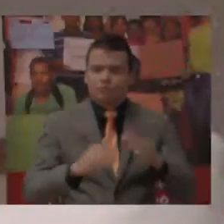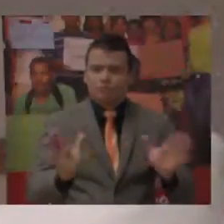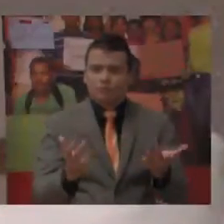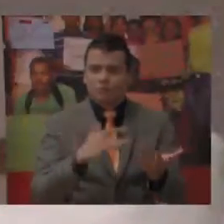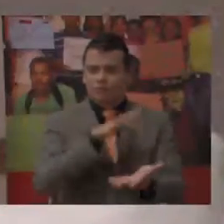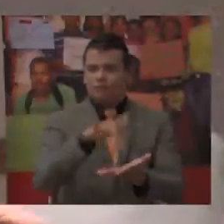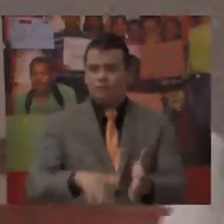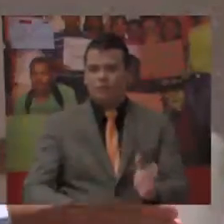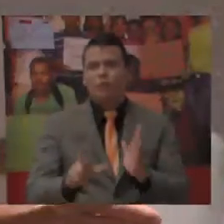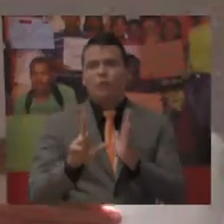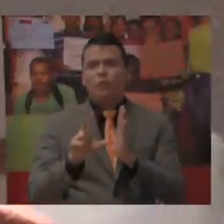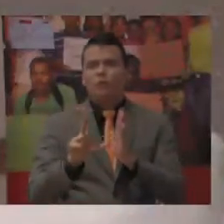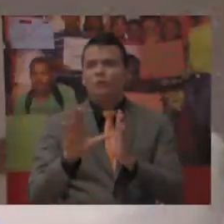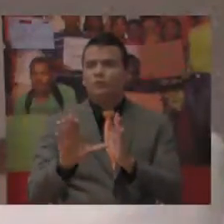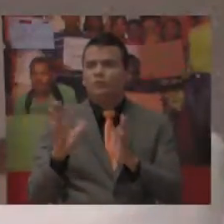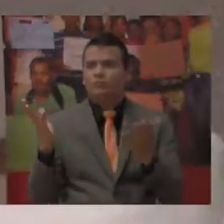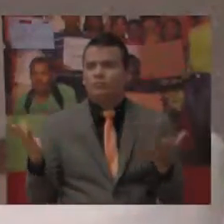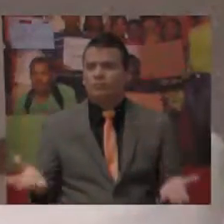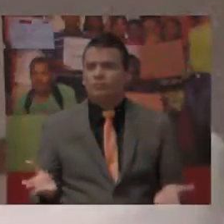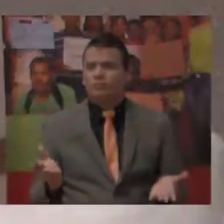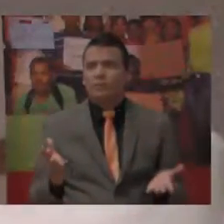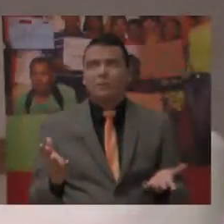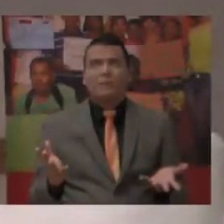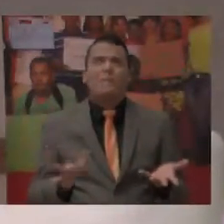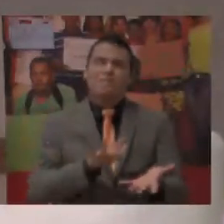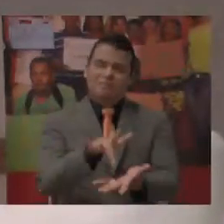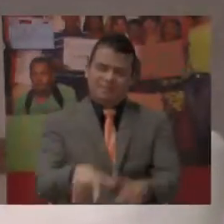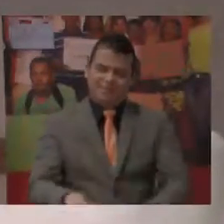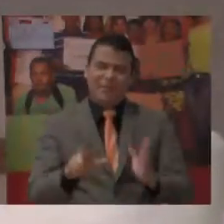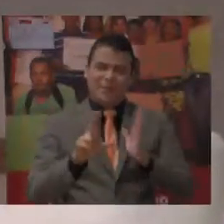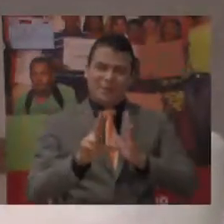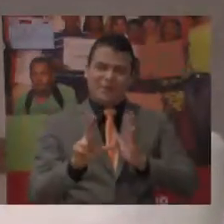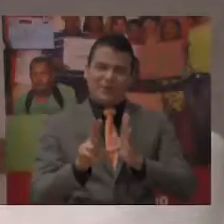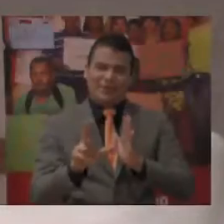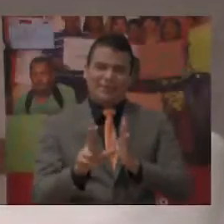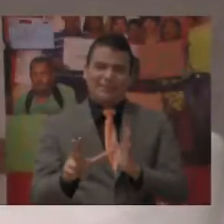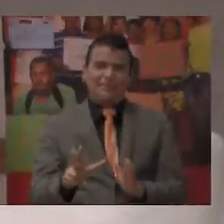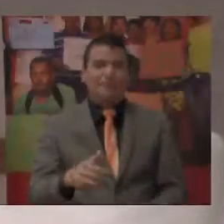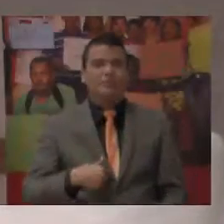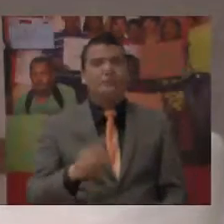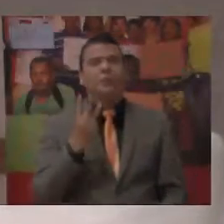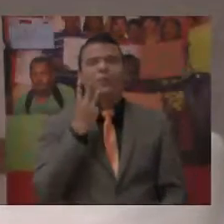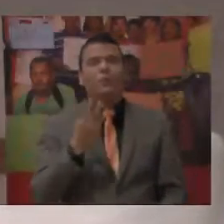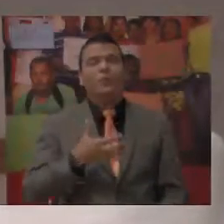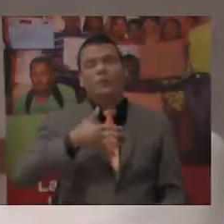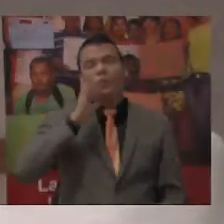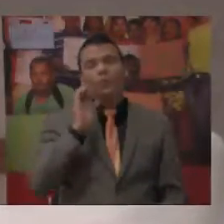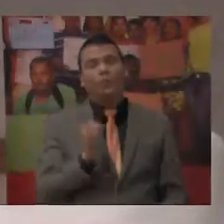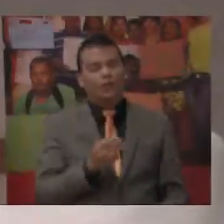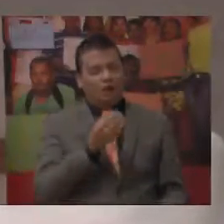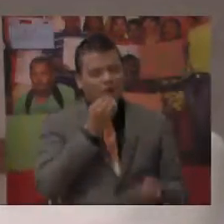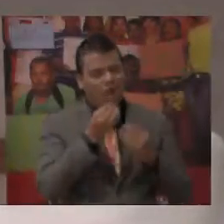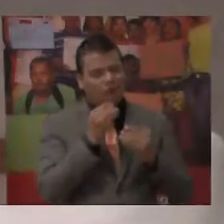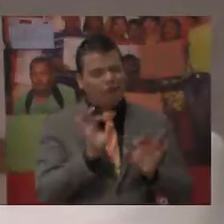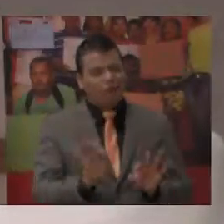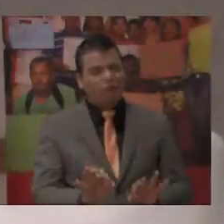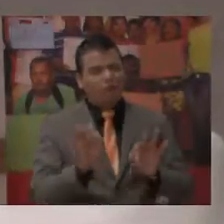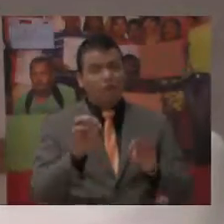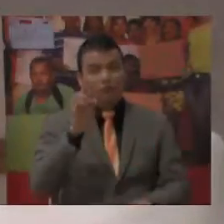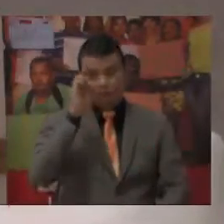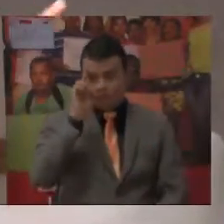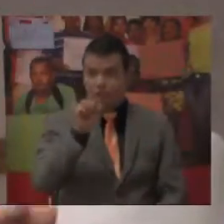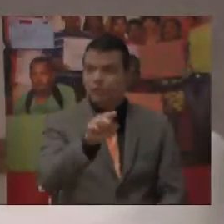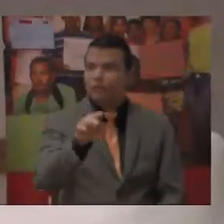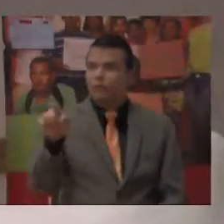hotel, que es bien caro, entre otras cosas, uno viene a este hotel y se toma un whisky, se come una langosta, y no se preocupa uno